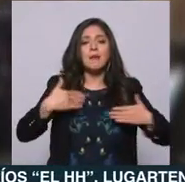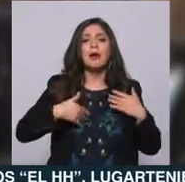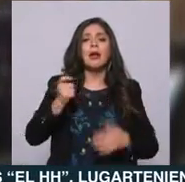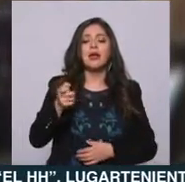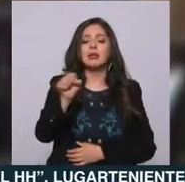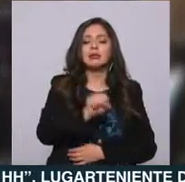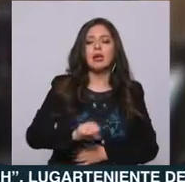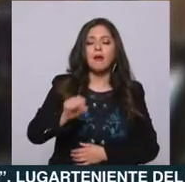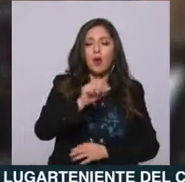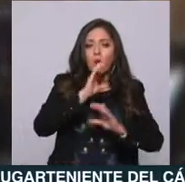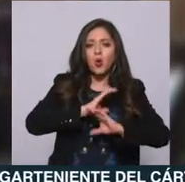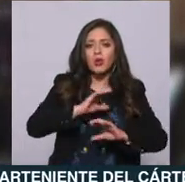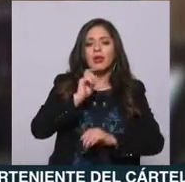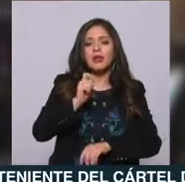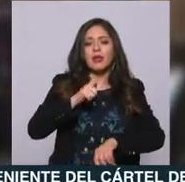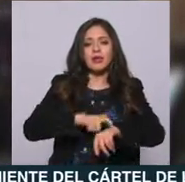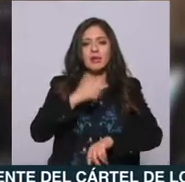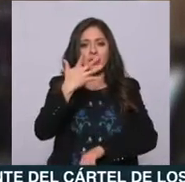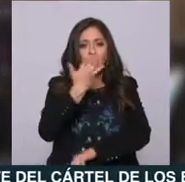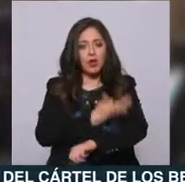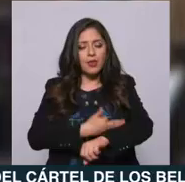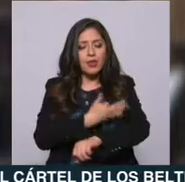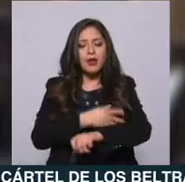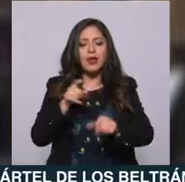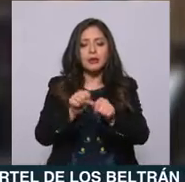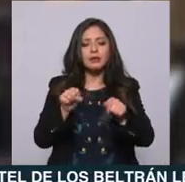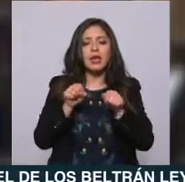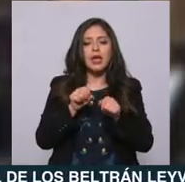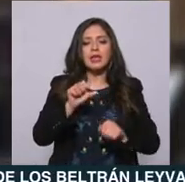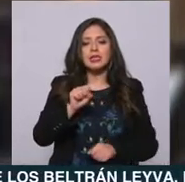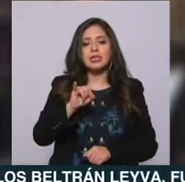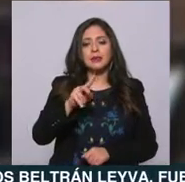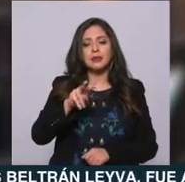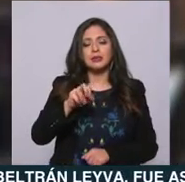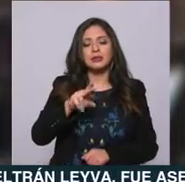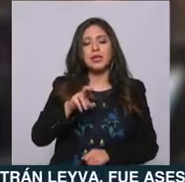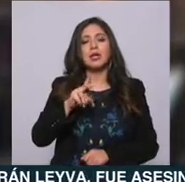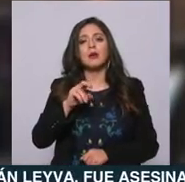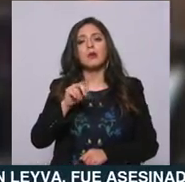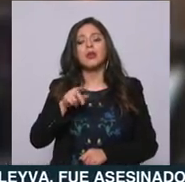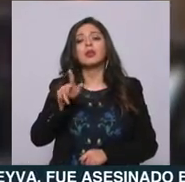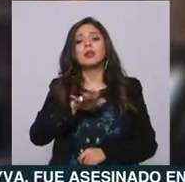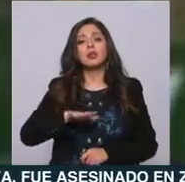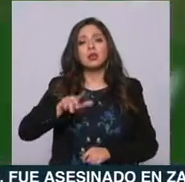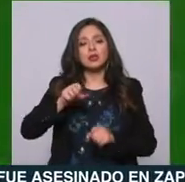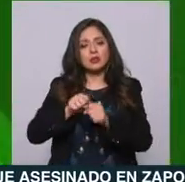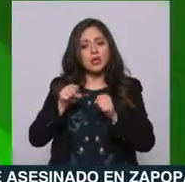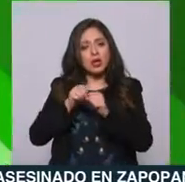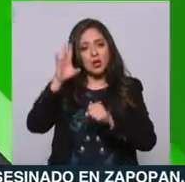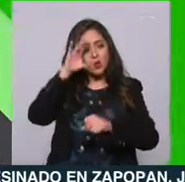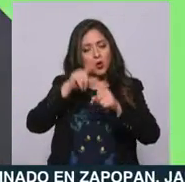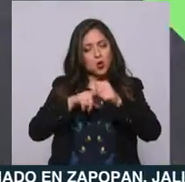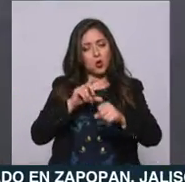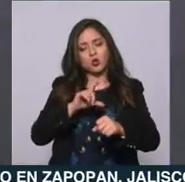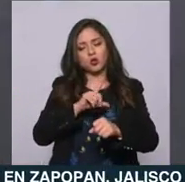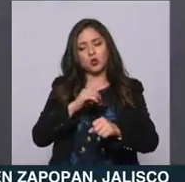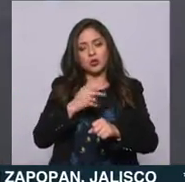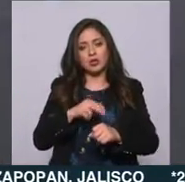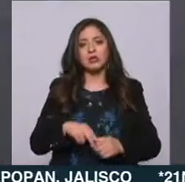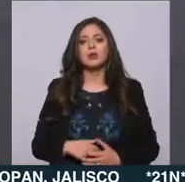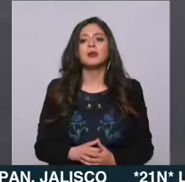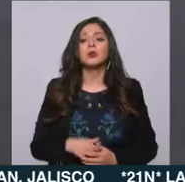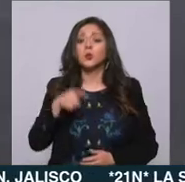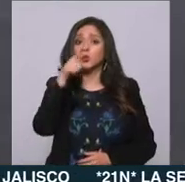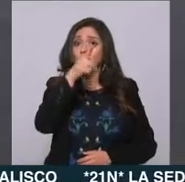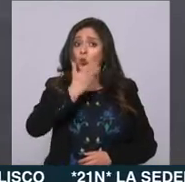un concierto a las 17 horas en la Sala Silvestre Revueltas del Centro Cultural Olin Yolistli. Y si anda por